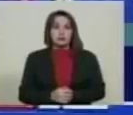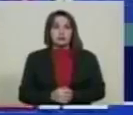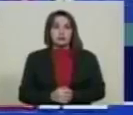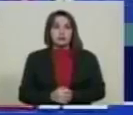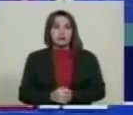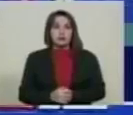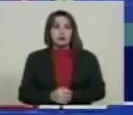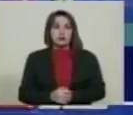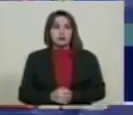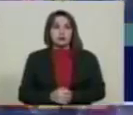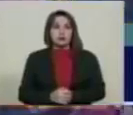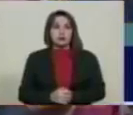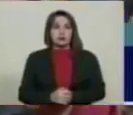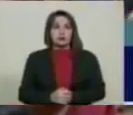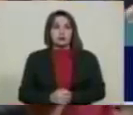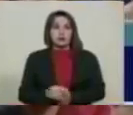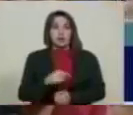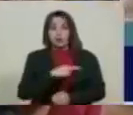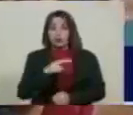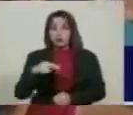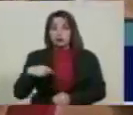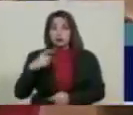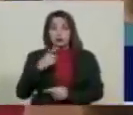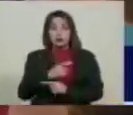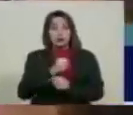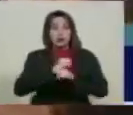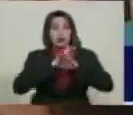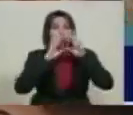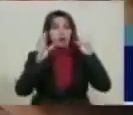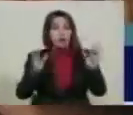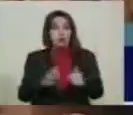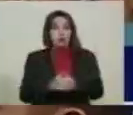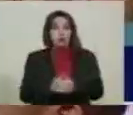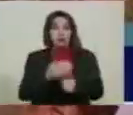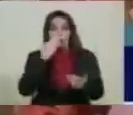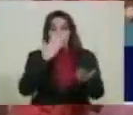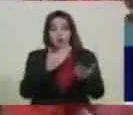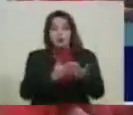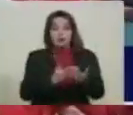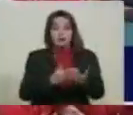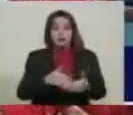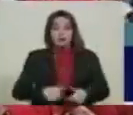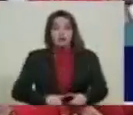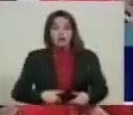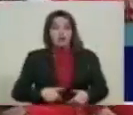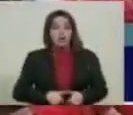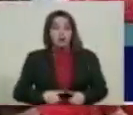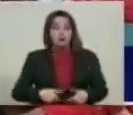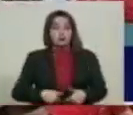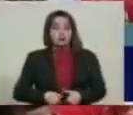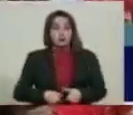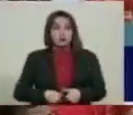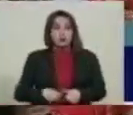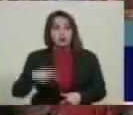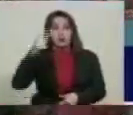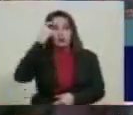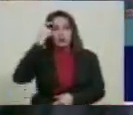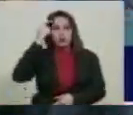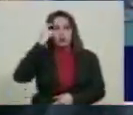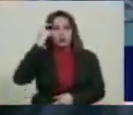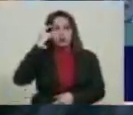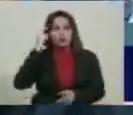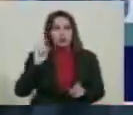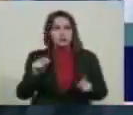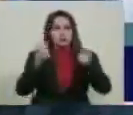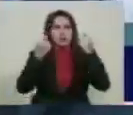Así que nosotros tenemos que estar muy claros que ante el esfuerzo diario que nosotros hacemos por la